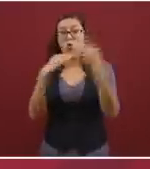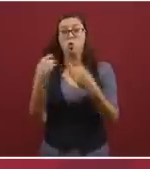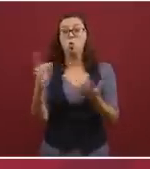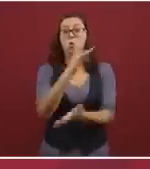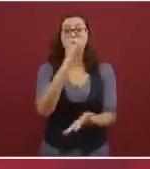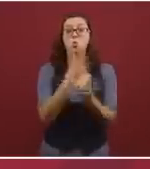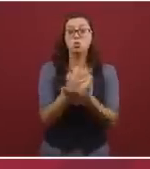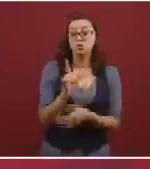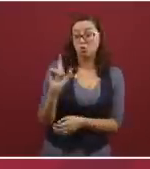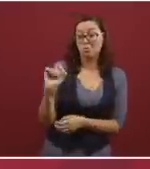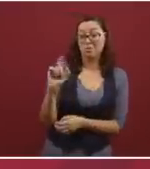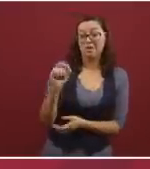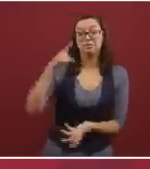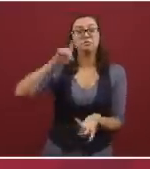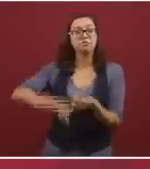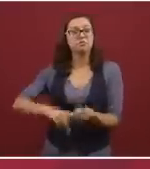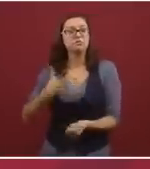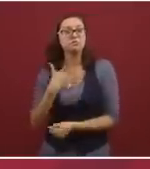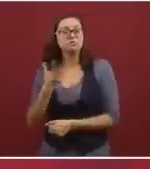con petróleo.